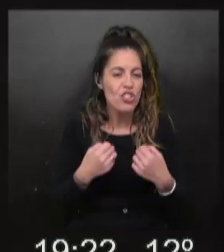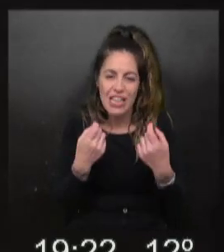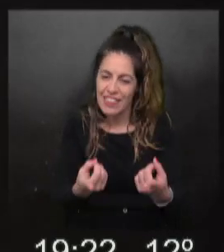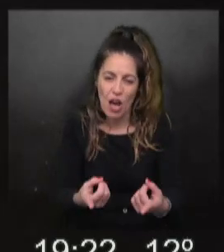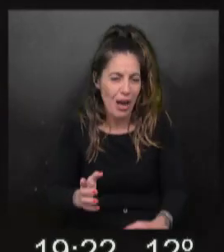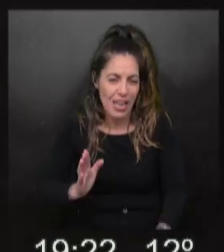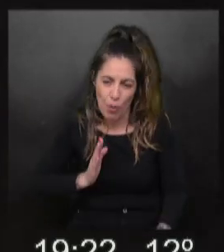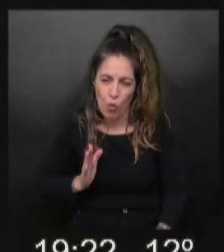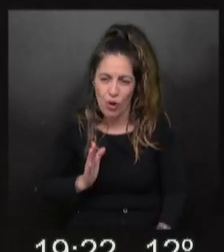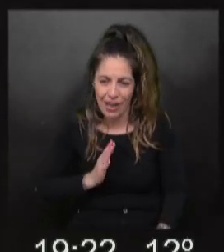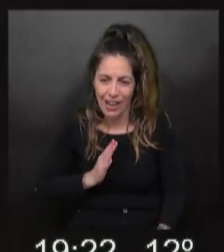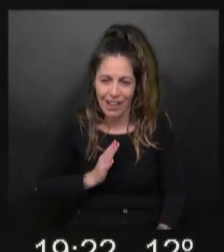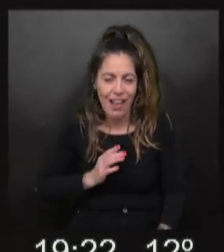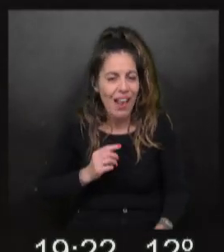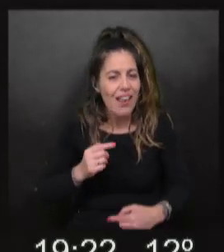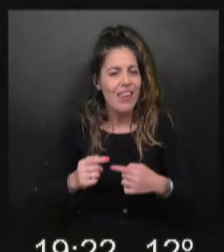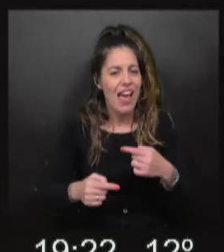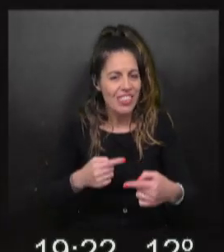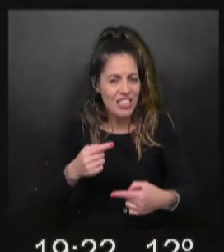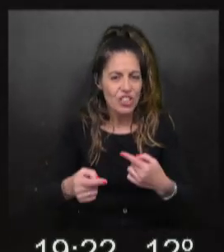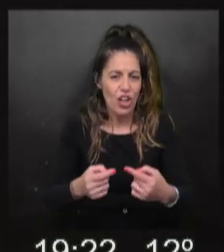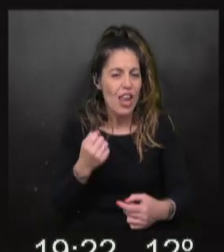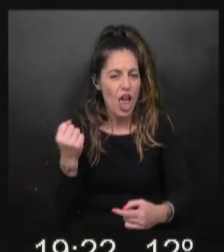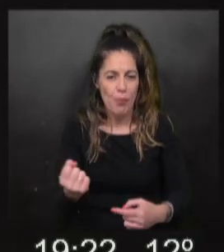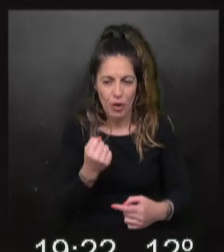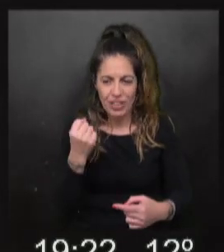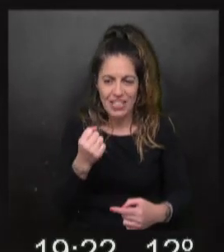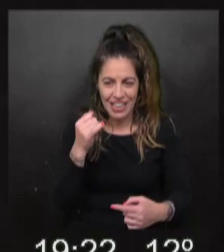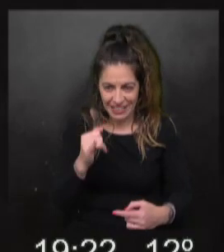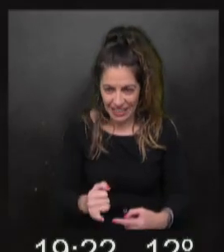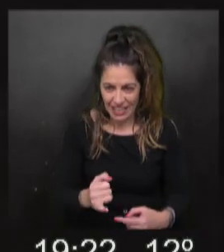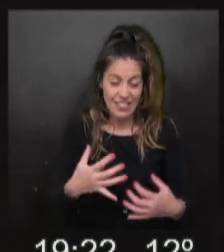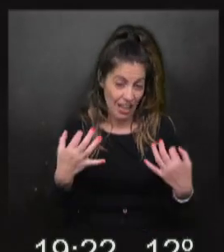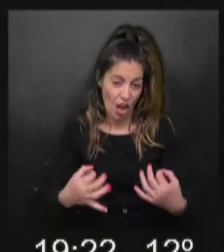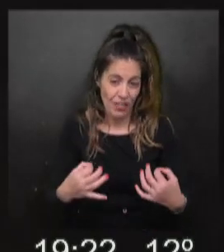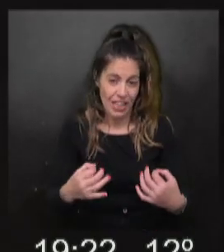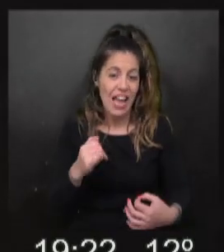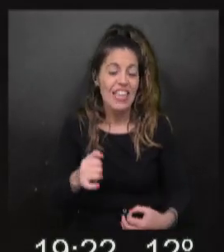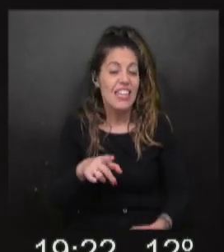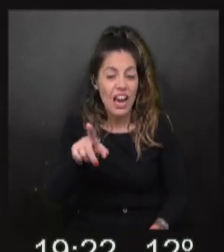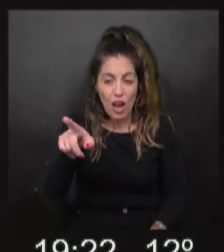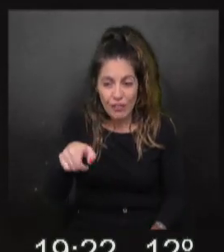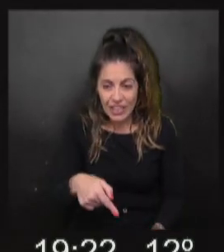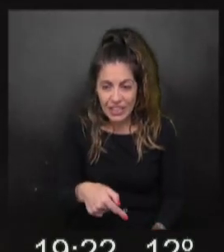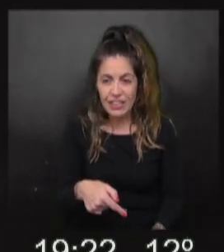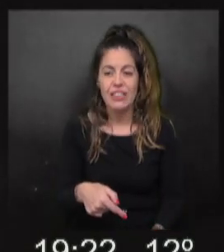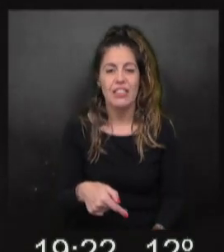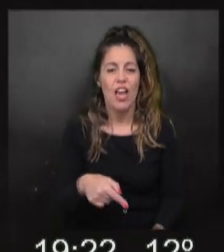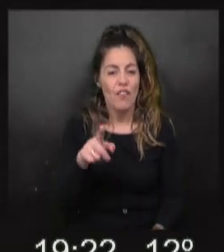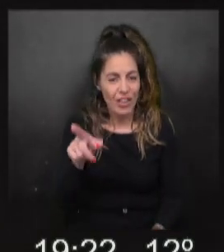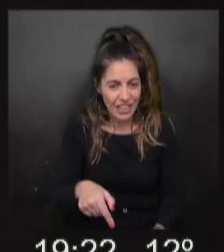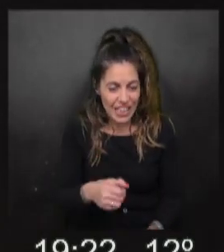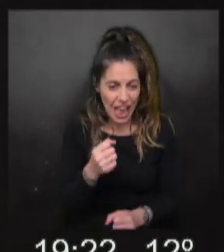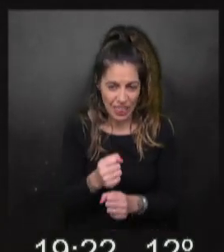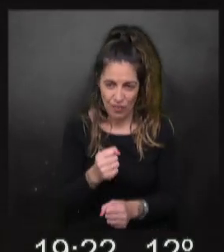la mujer la trayectoria que tenía esta era la verdad tenían que venir este venir a